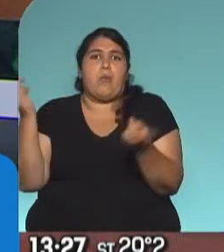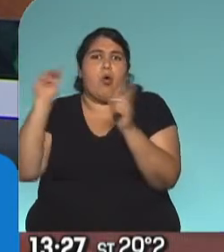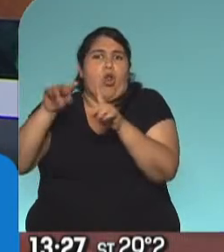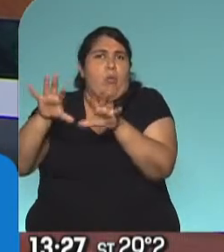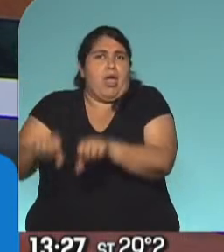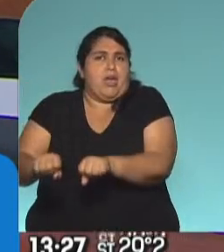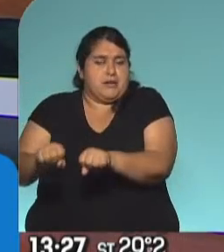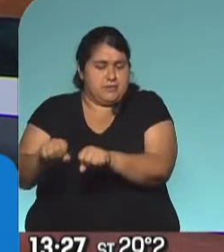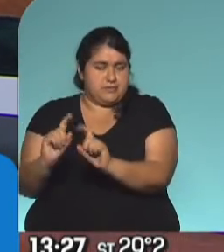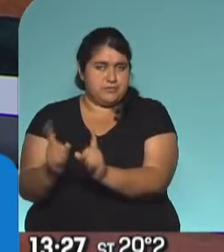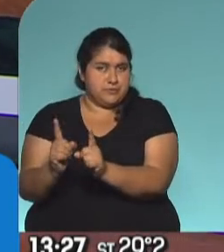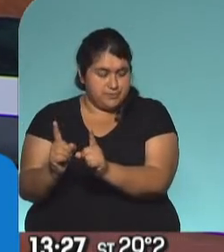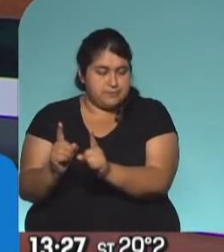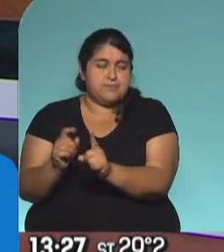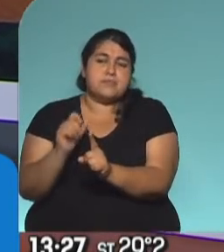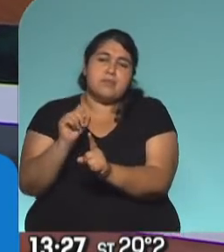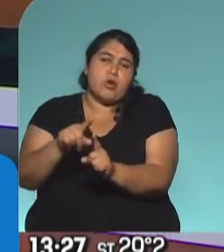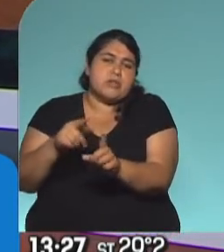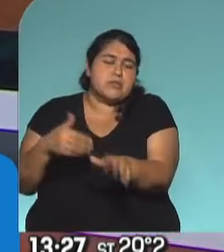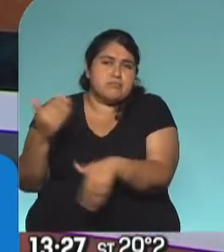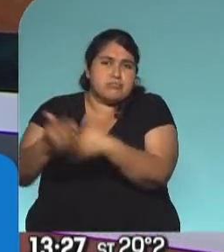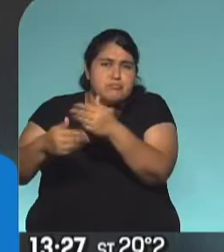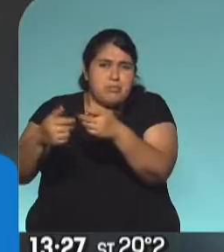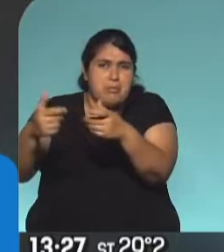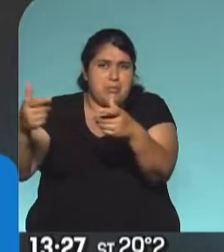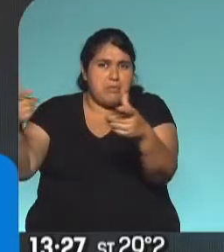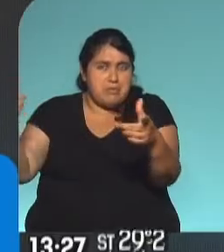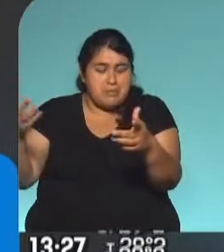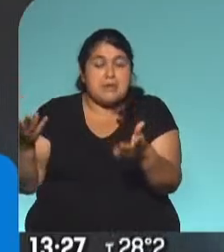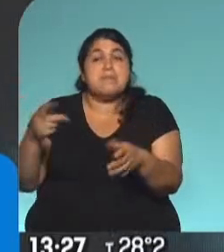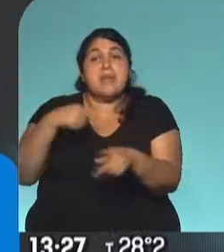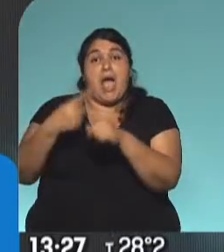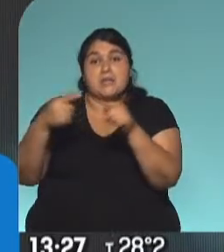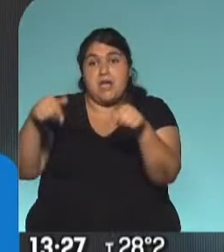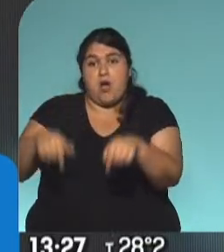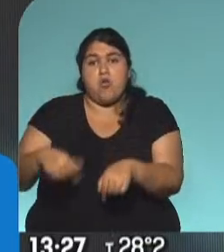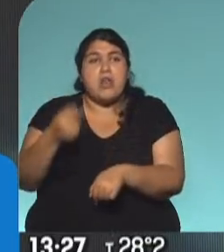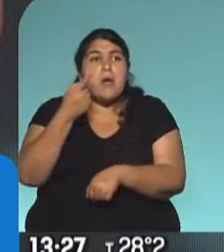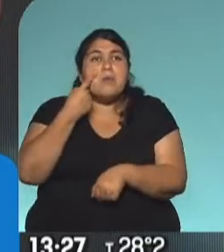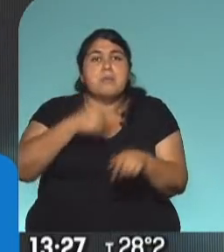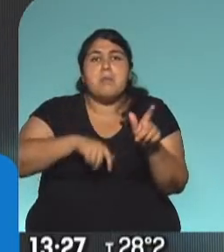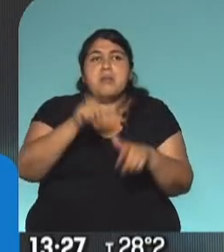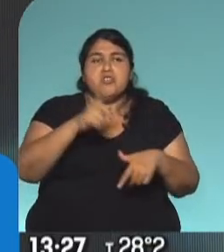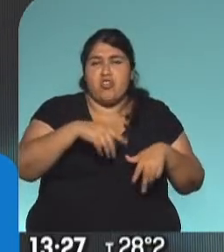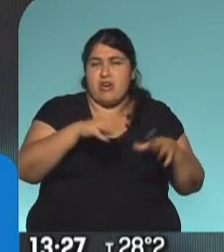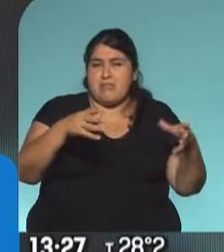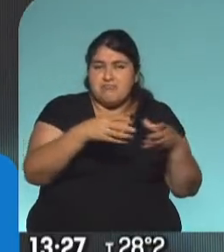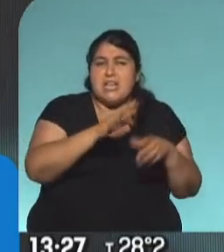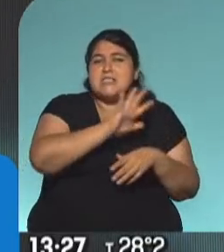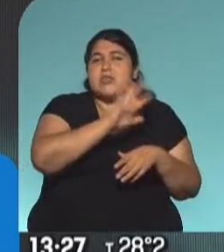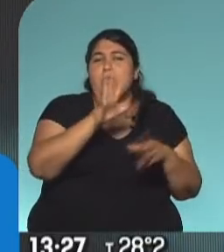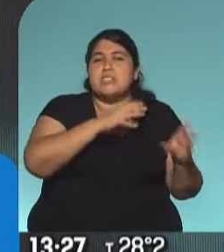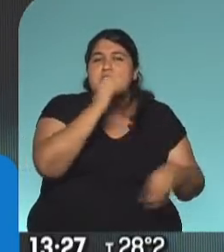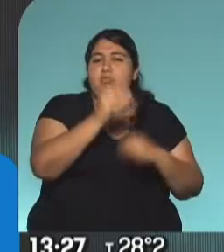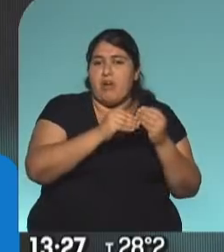esto, por supuesto, se da de manera progresiva y muy lenta. De hecho, hasta el momento viven tan solo 55 familias son las que